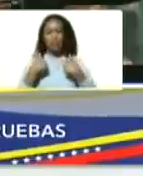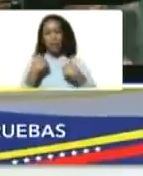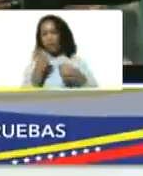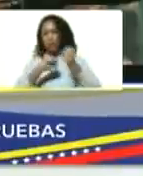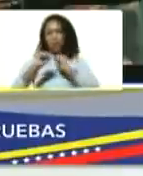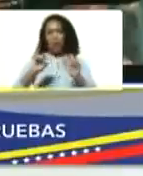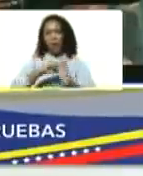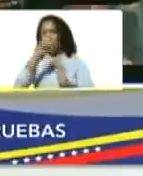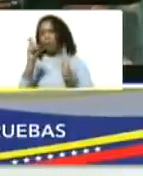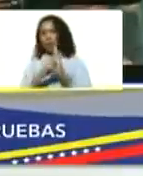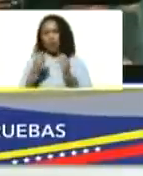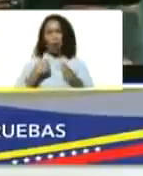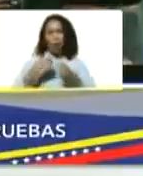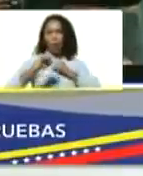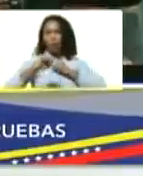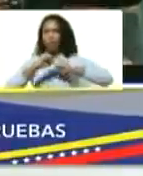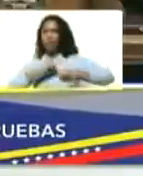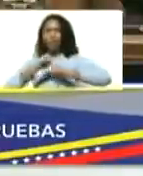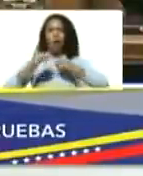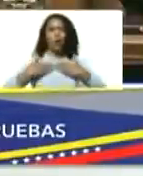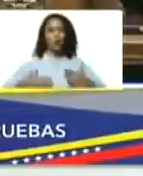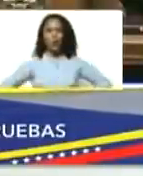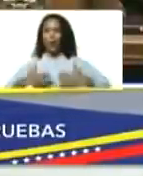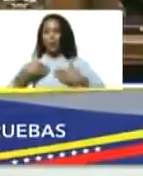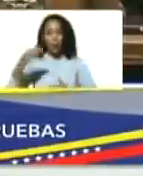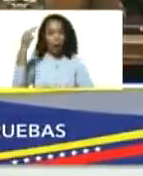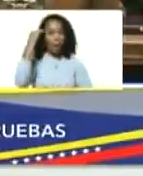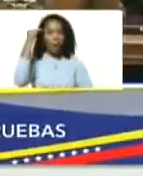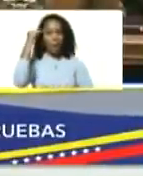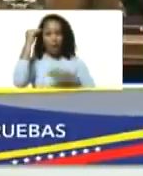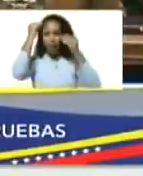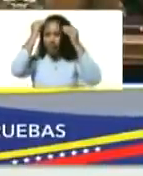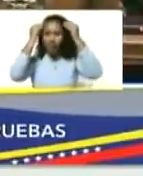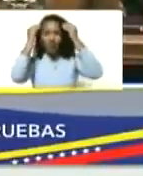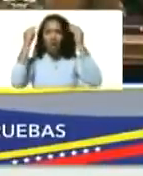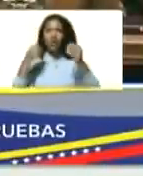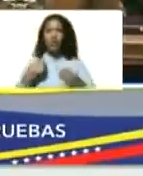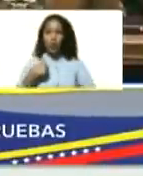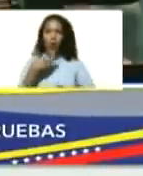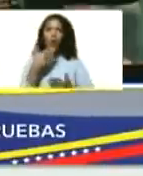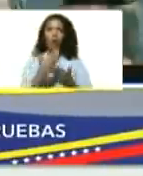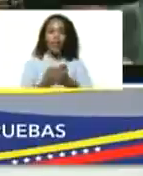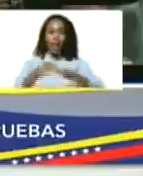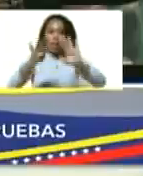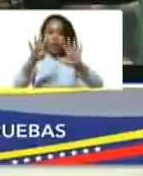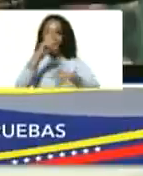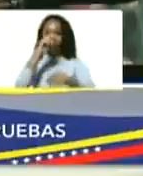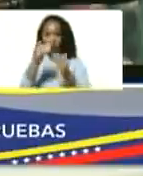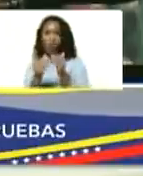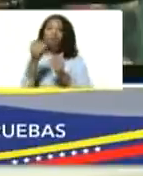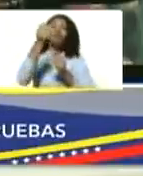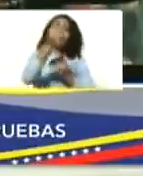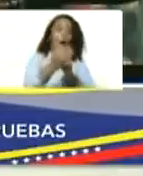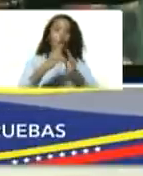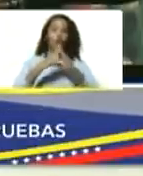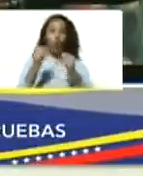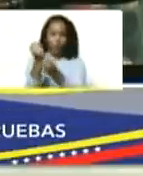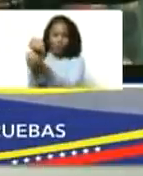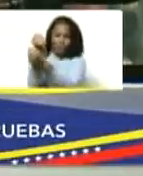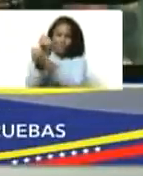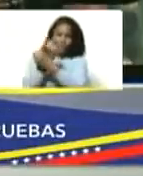forma moviendo el cuerpo moviendo la mente y agradezco nueve años después todo el amor